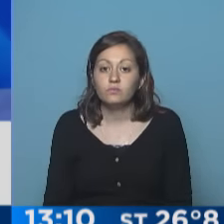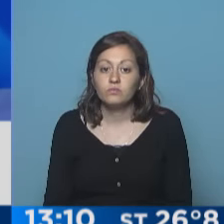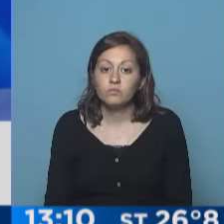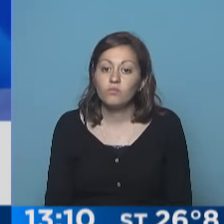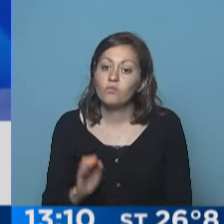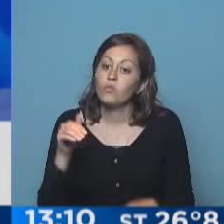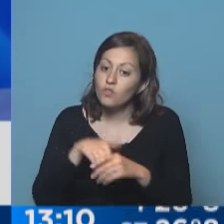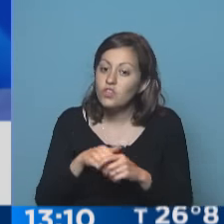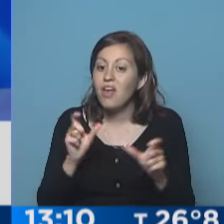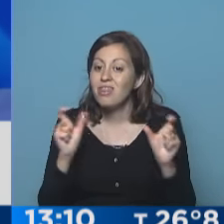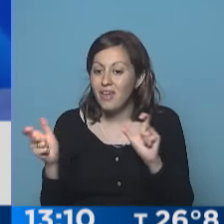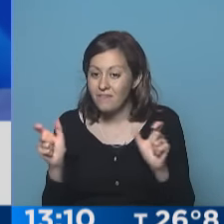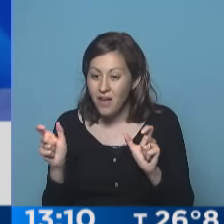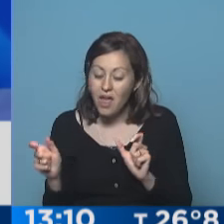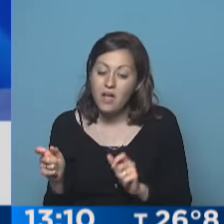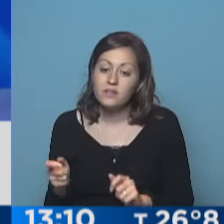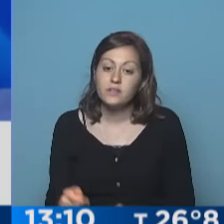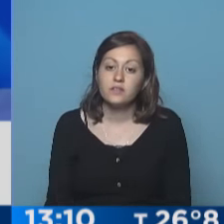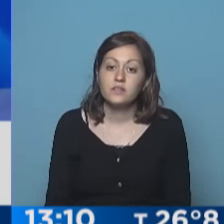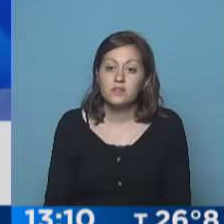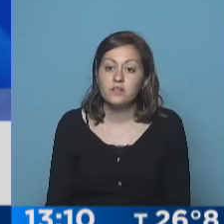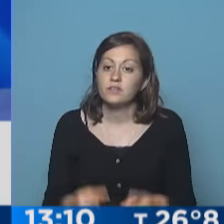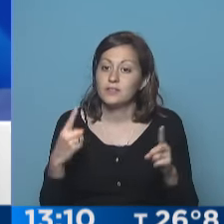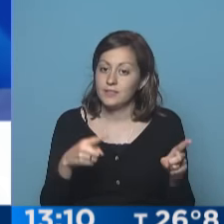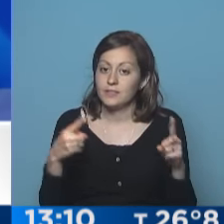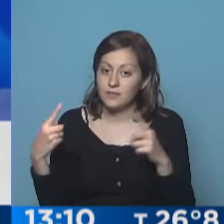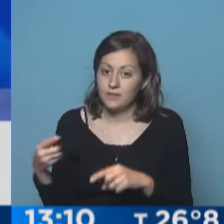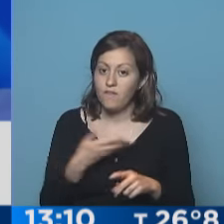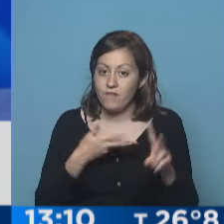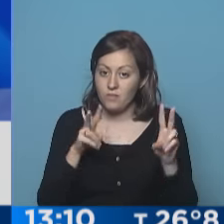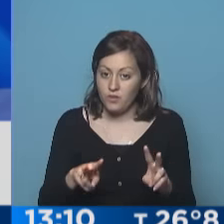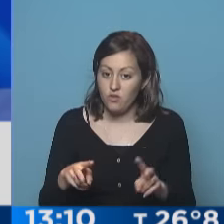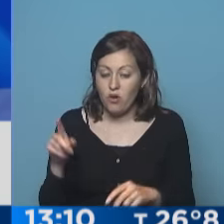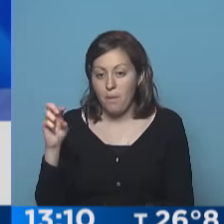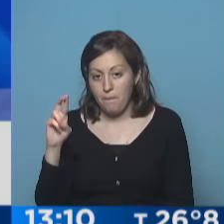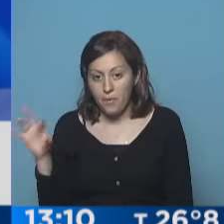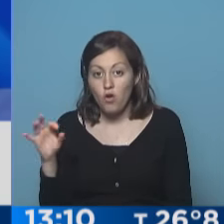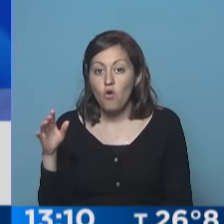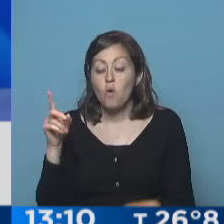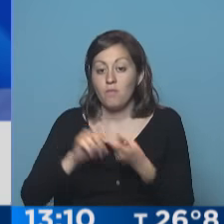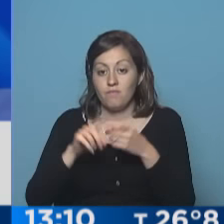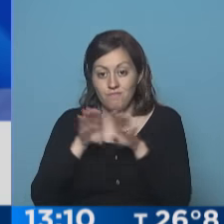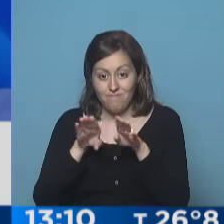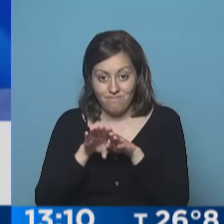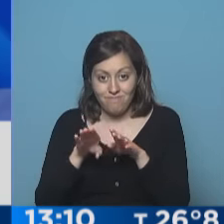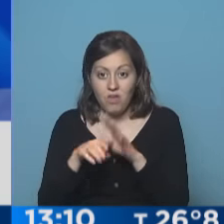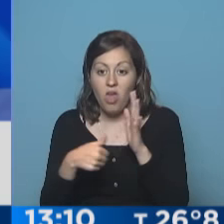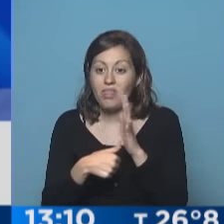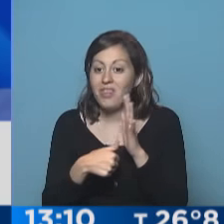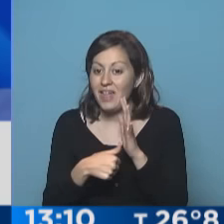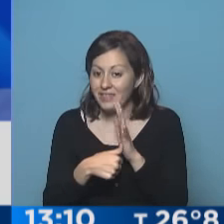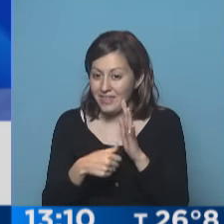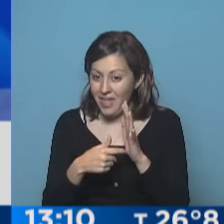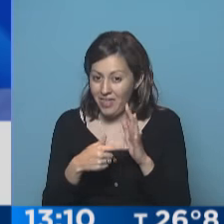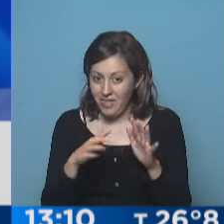algunas coincidencias pero también con algunas diferencias entre el frente para la victoria y el Pro el matrimonio igualitario la ley de identidad de género la ley de